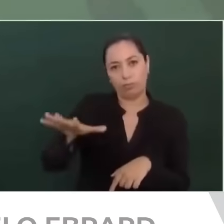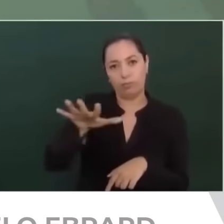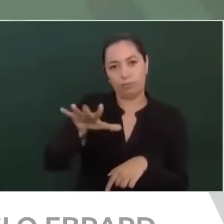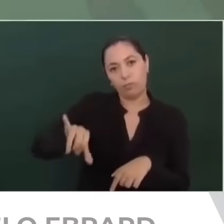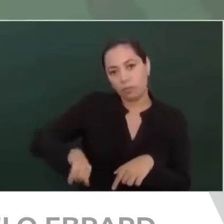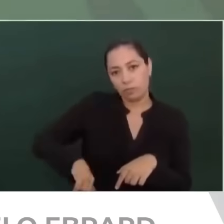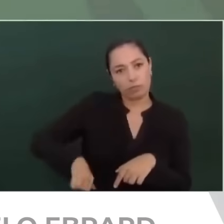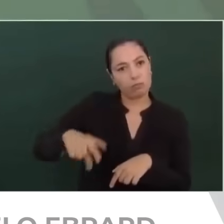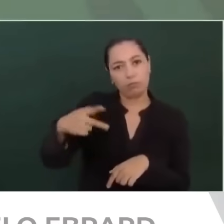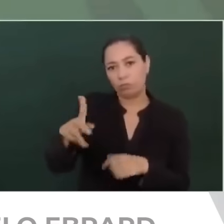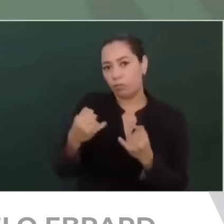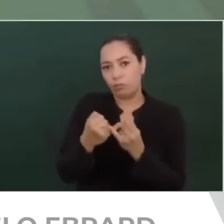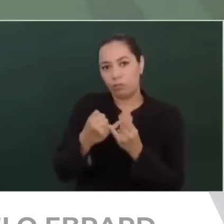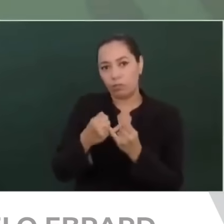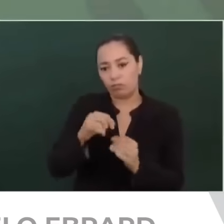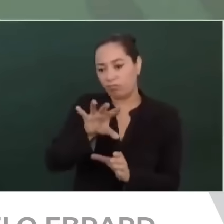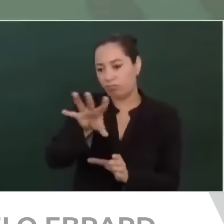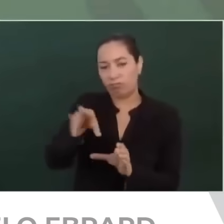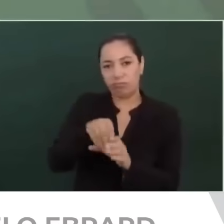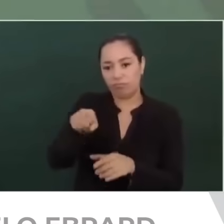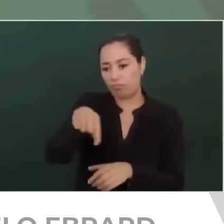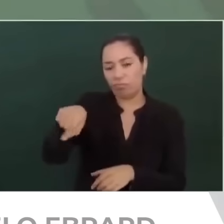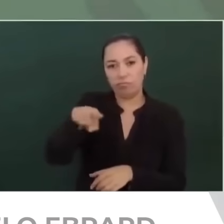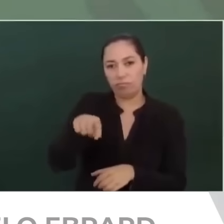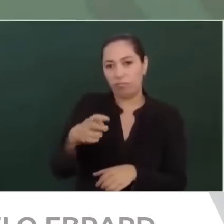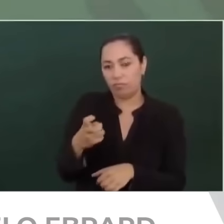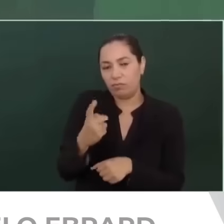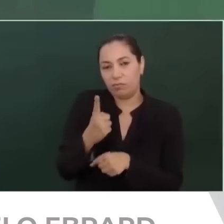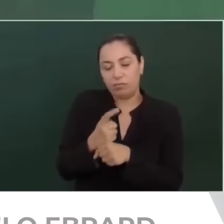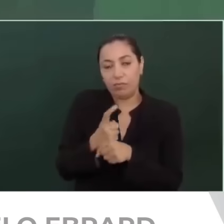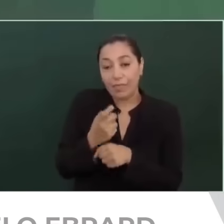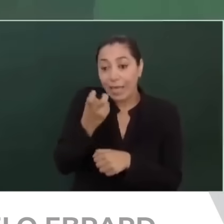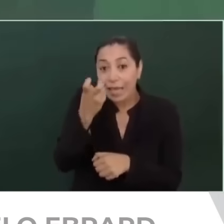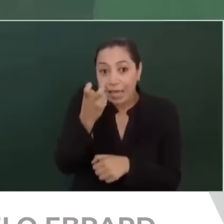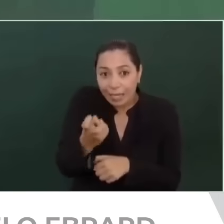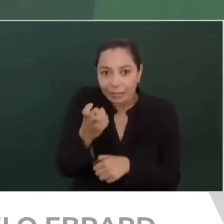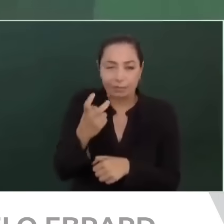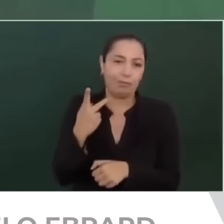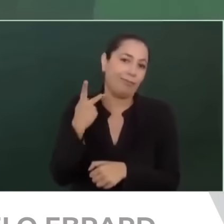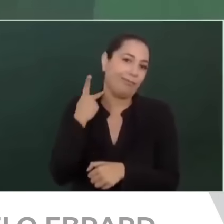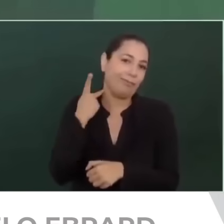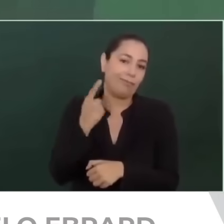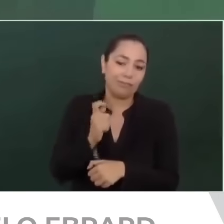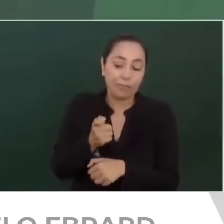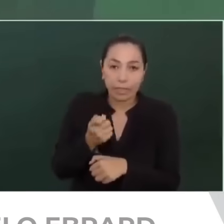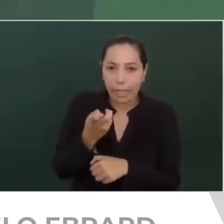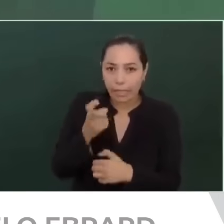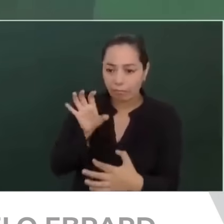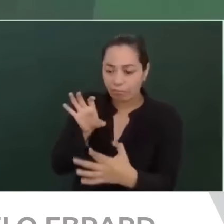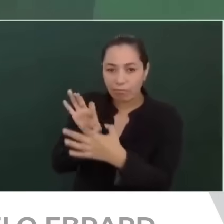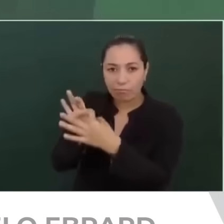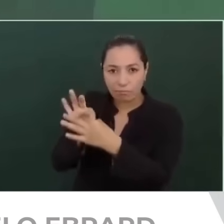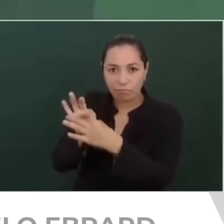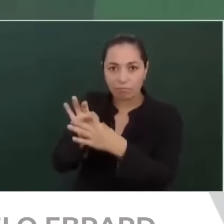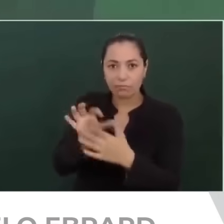la nación eso es la política el